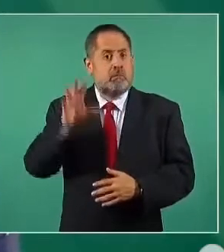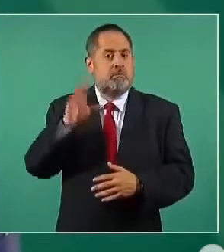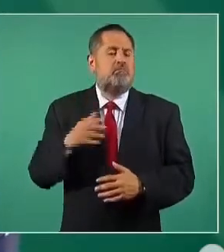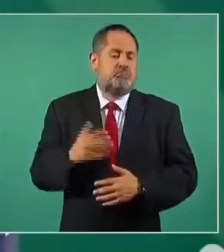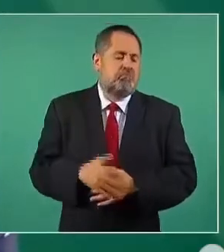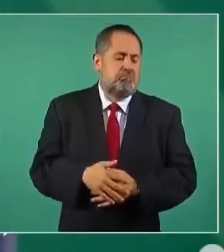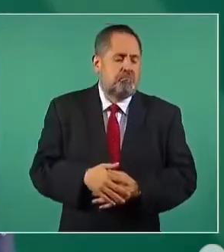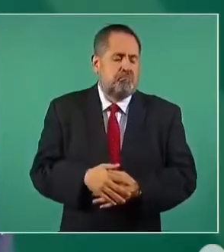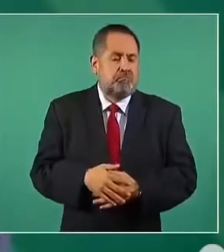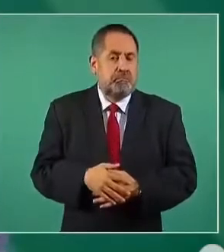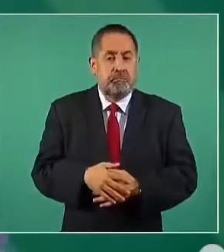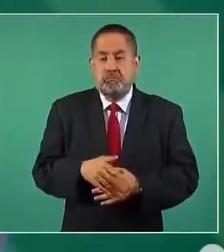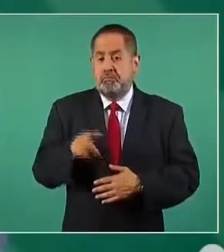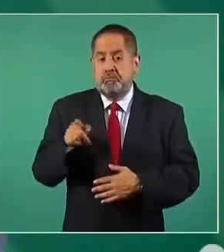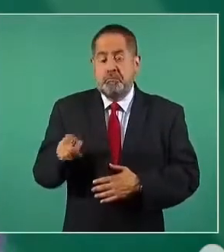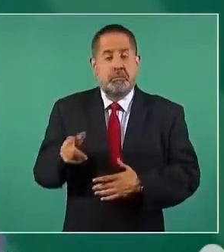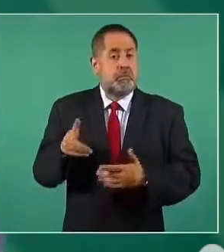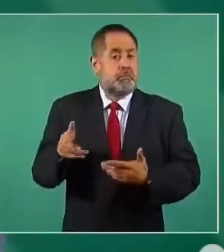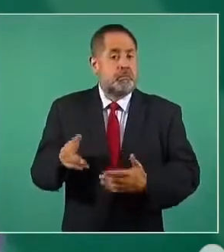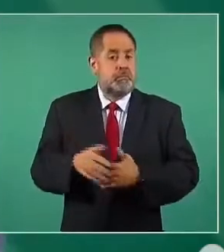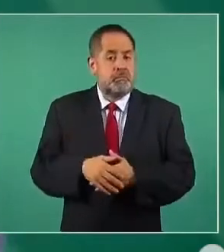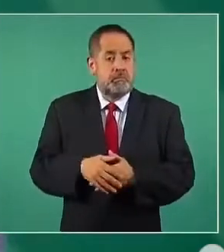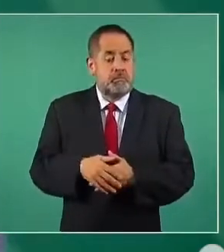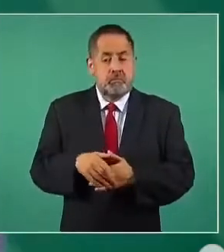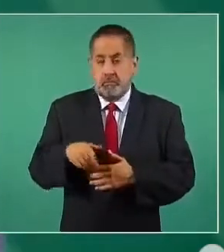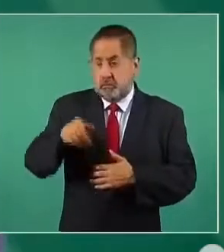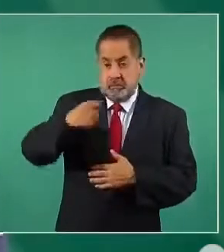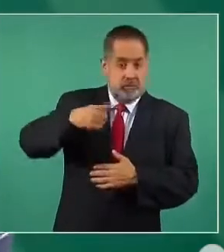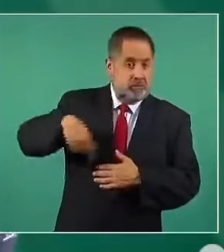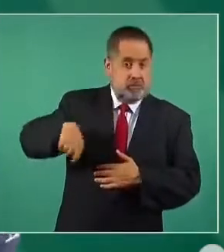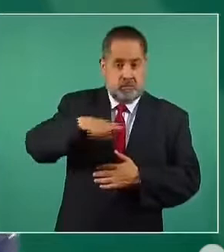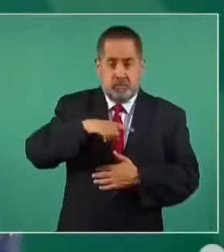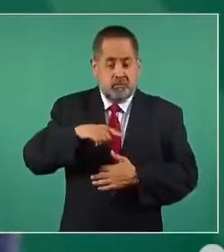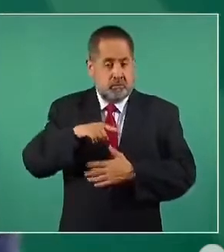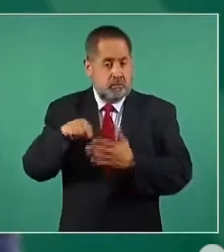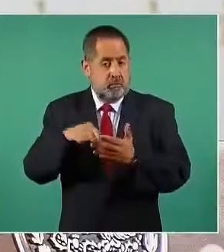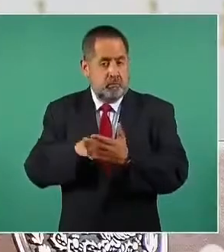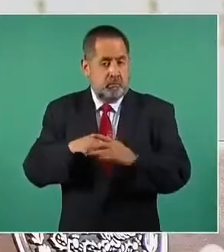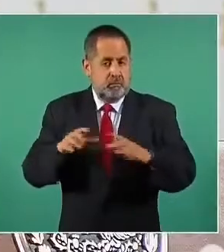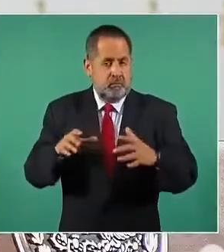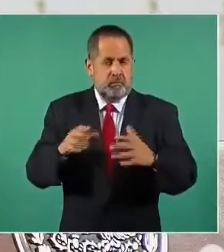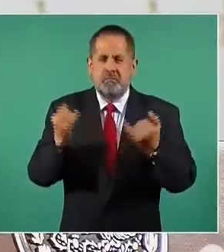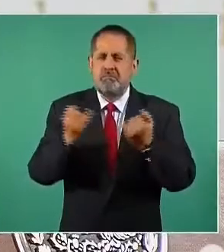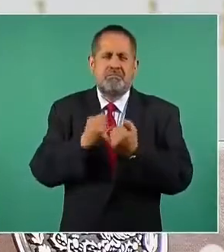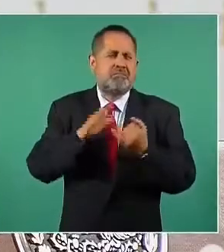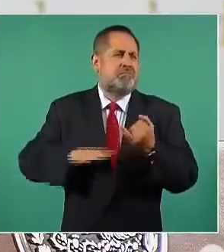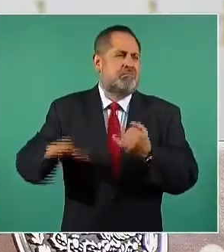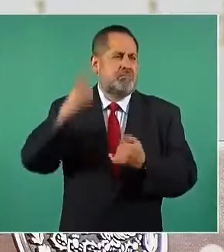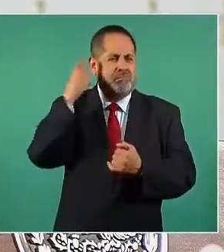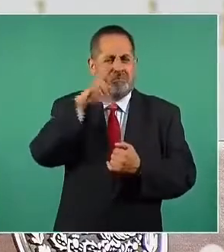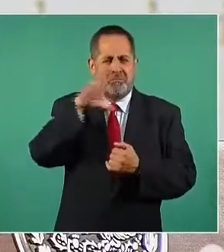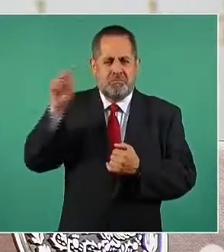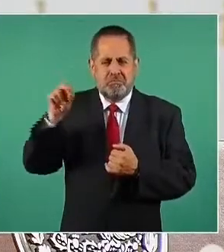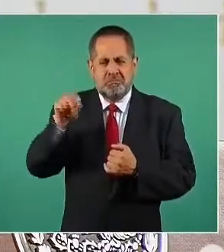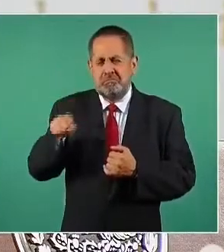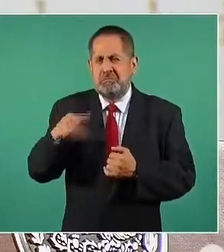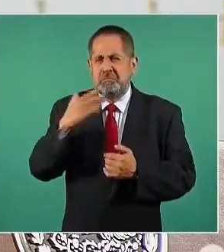Entonces, tiene Tulum como todo Quintana Roo, ¿no? Mucho